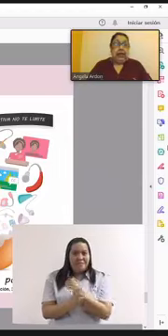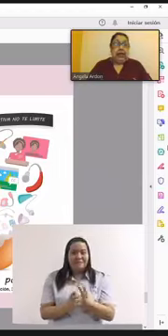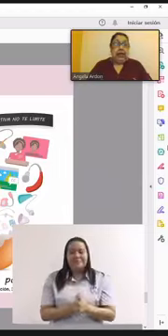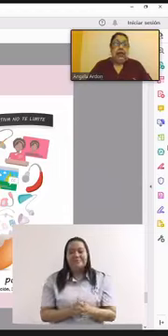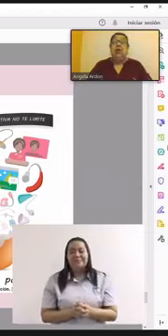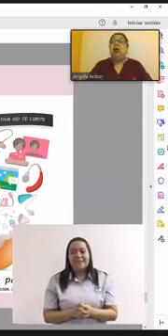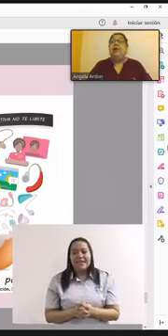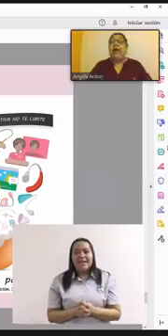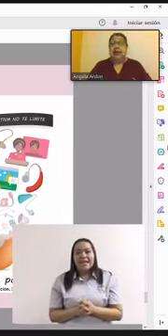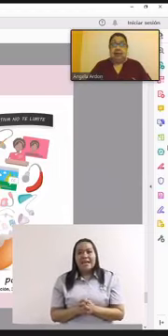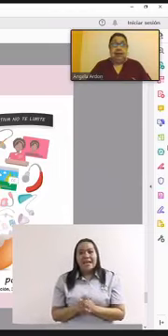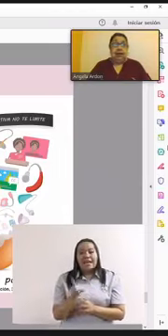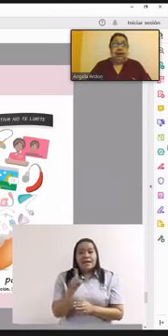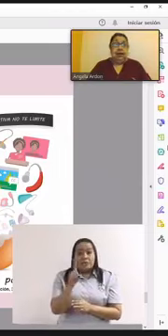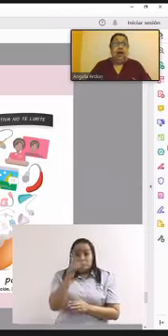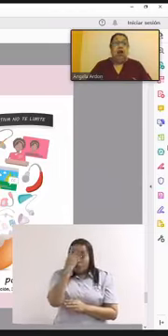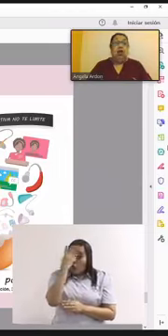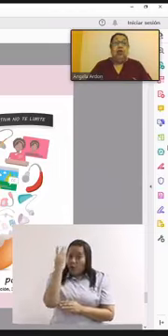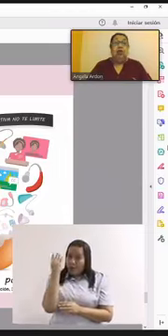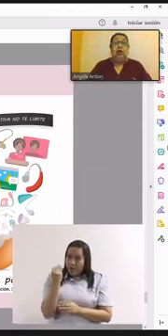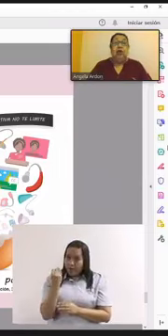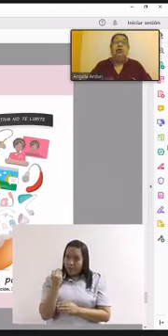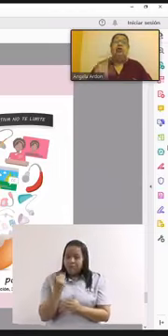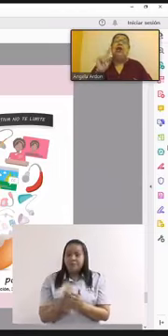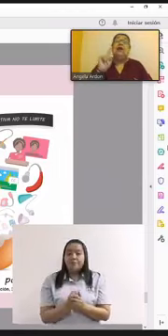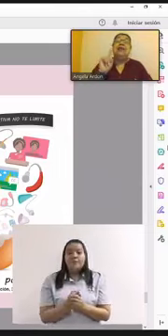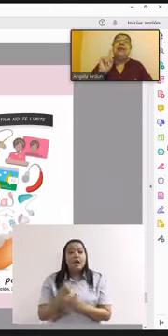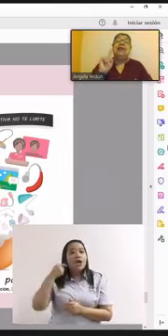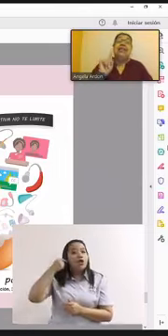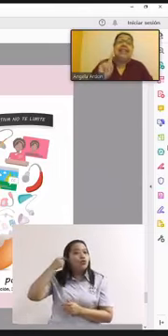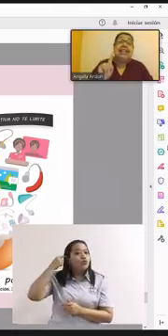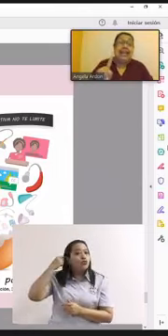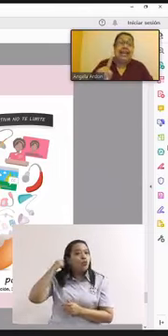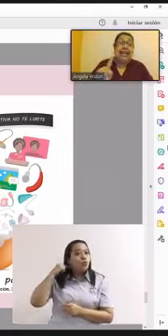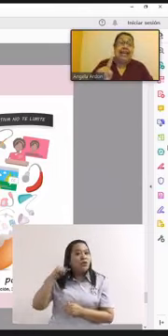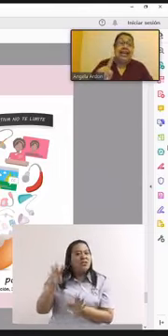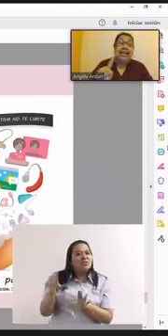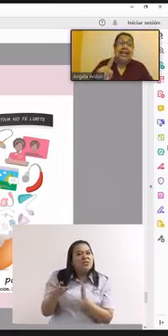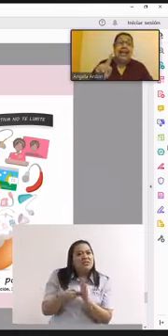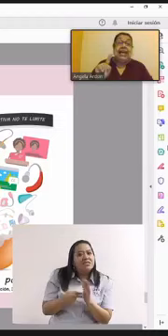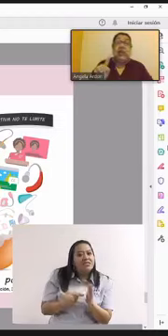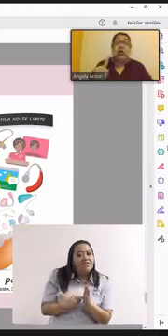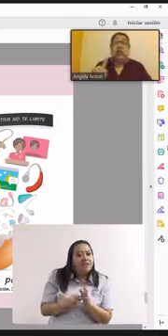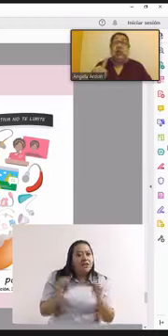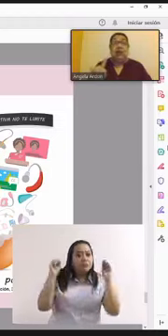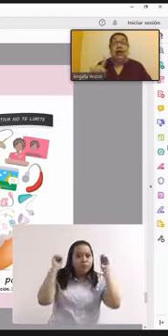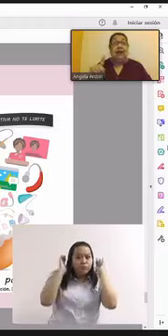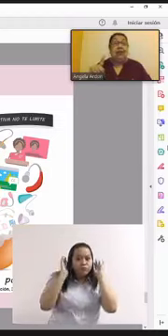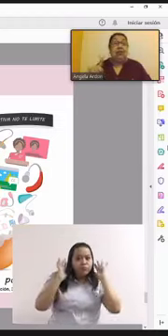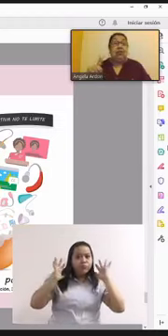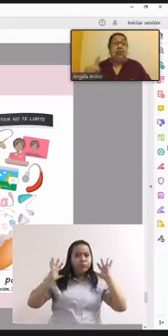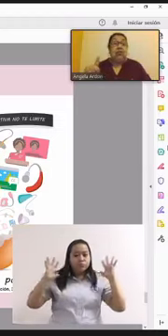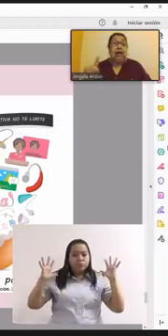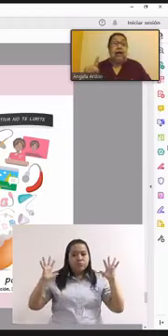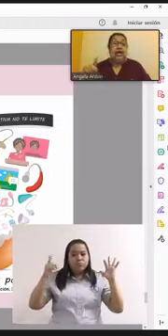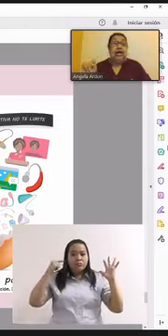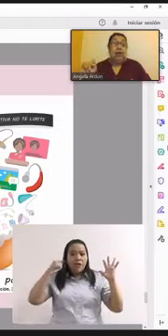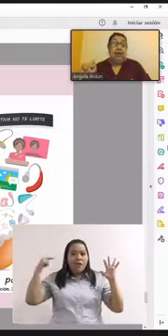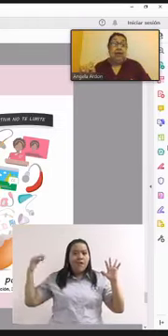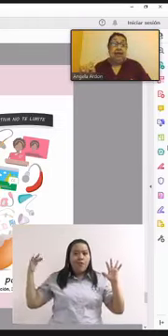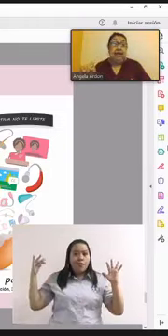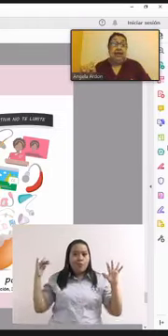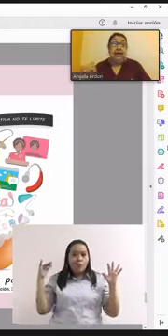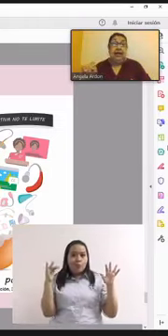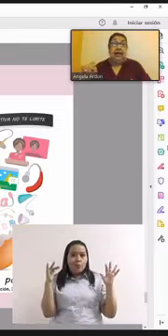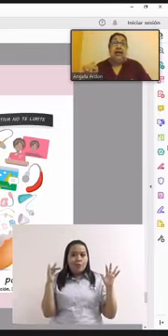Y no olvidar, los oídos son la ventana que nos descubre la banda sonora de